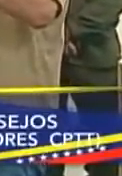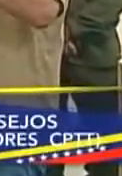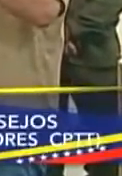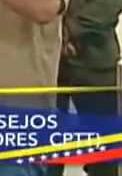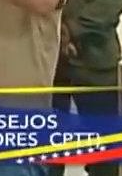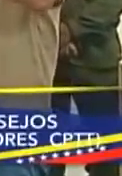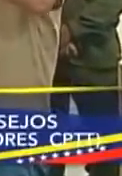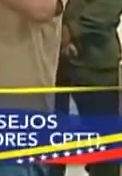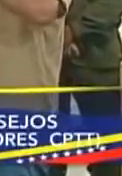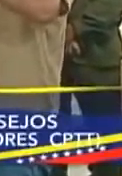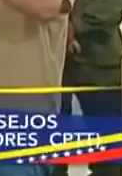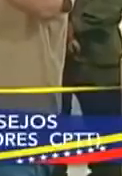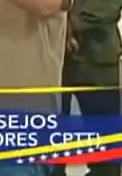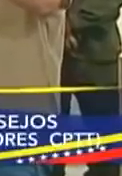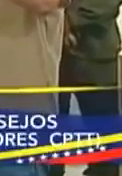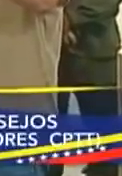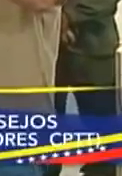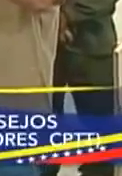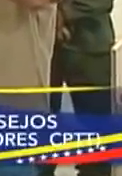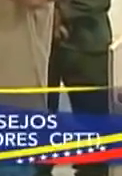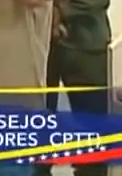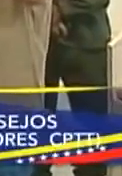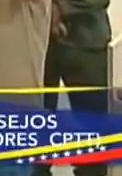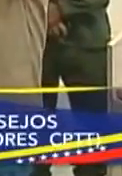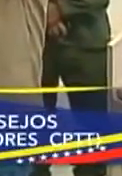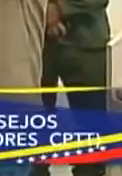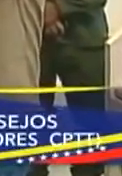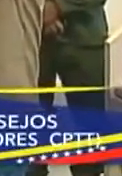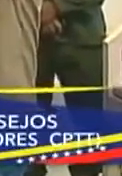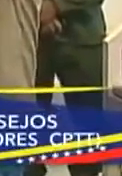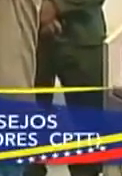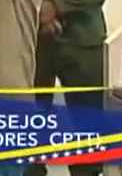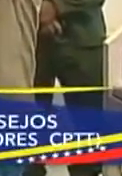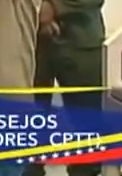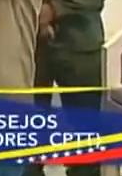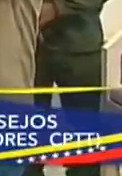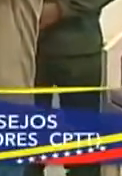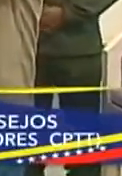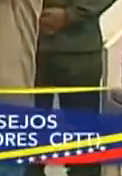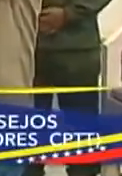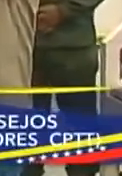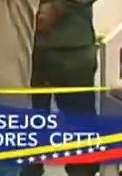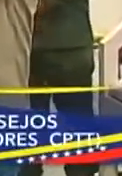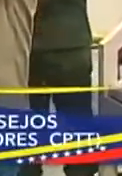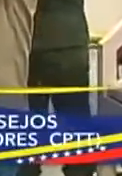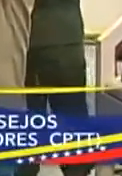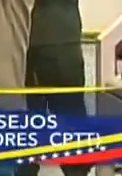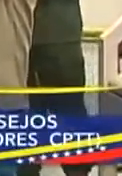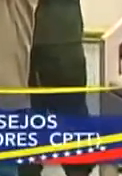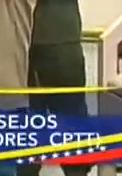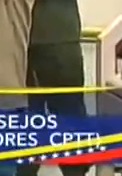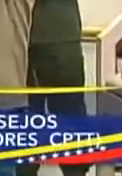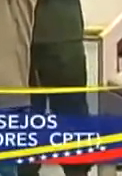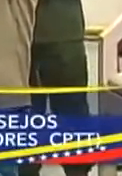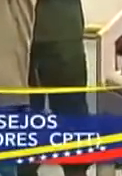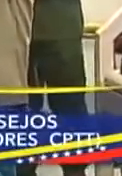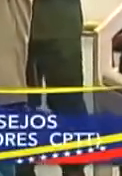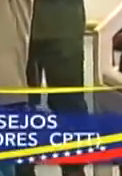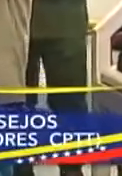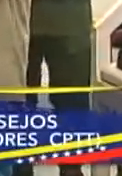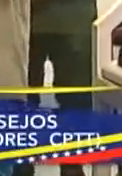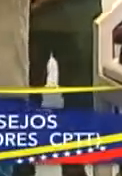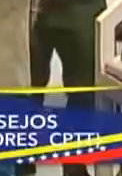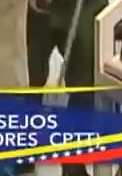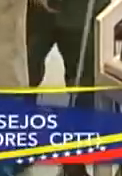llorar. Claro. Y vi hacia arriba y veía, Chávez, aquí estás tú. Aquí estás tú, aquí está tu sueño. Así es, ese